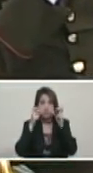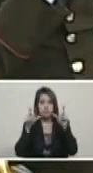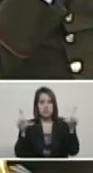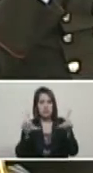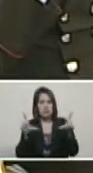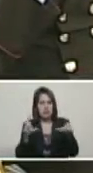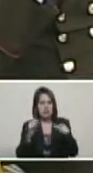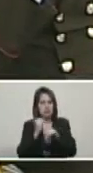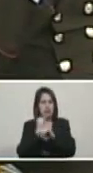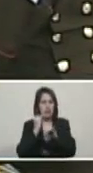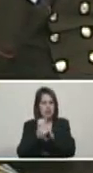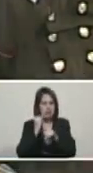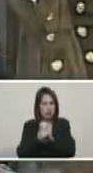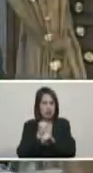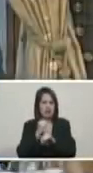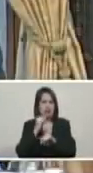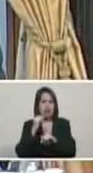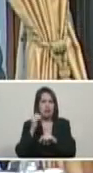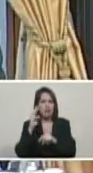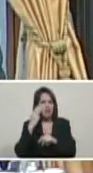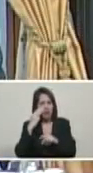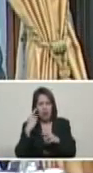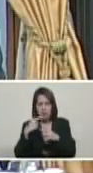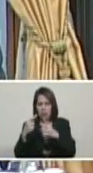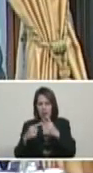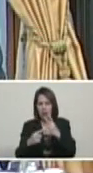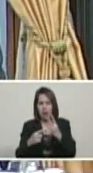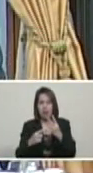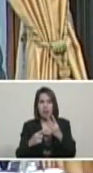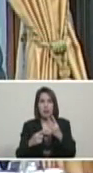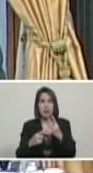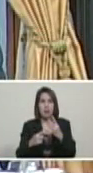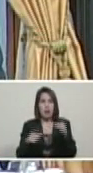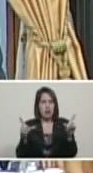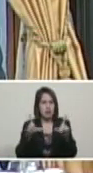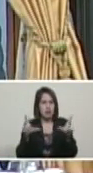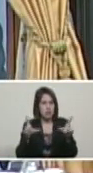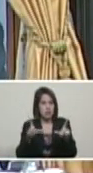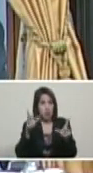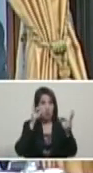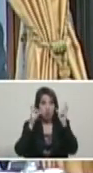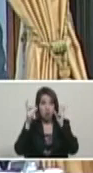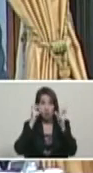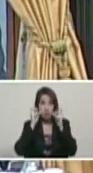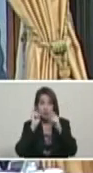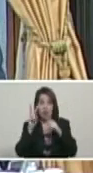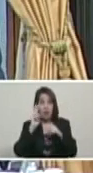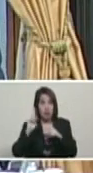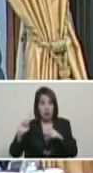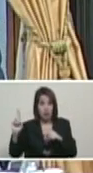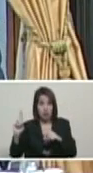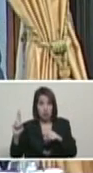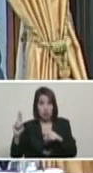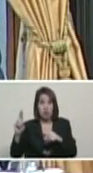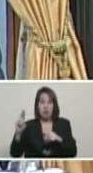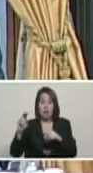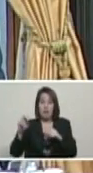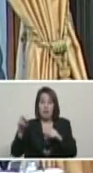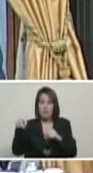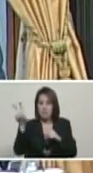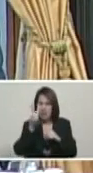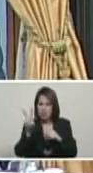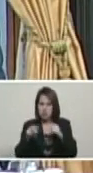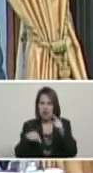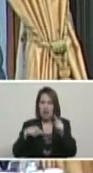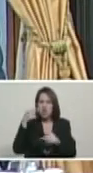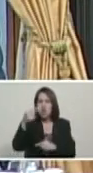sociales, a través de las televisoras, y nos escuchan a través de la radio en Venezuela y más allá de nuestra